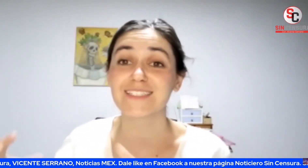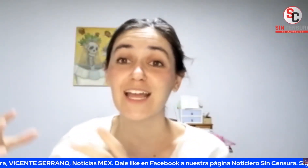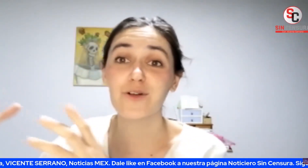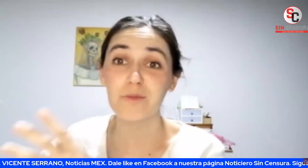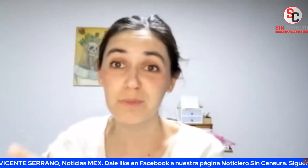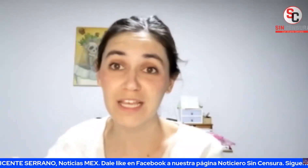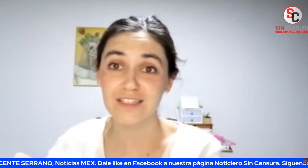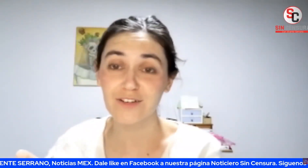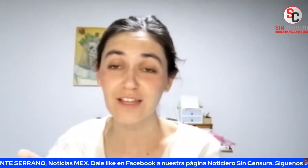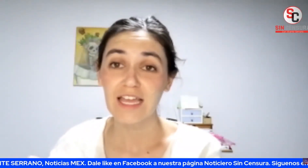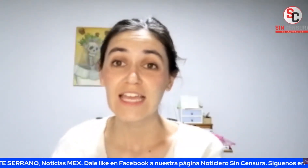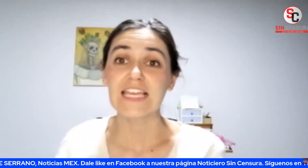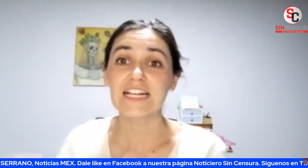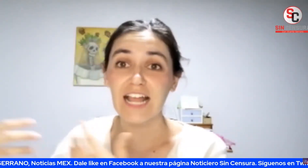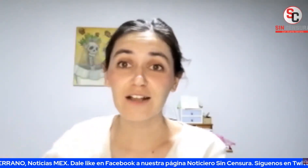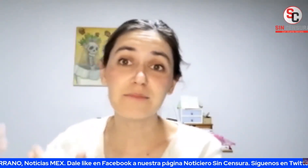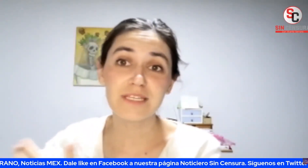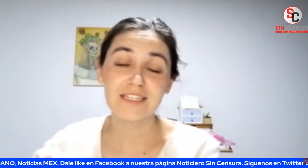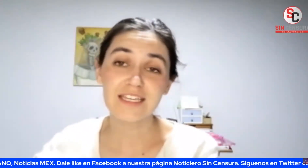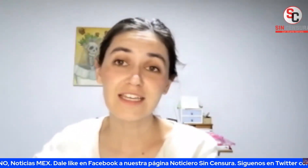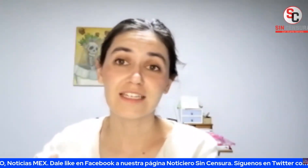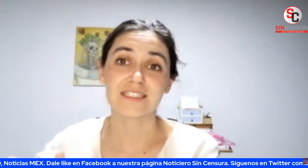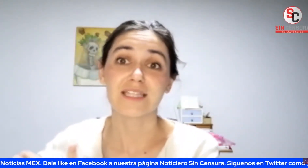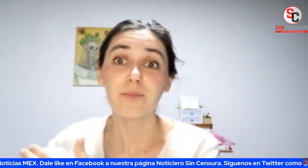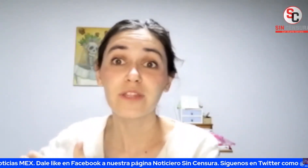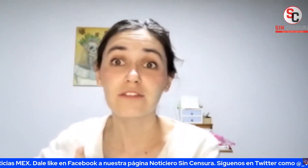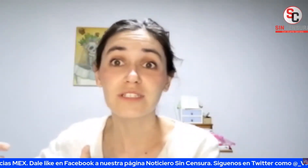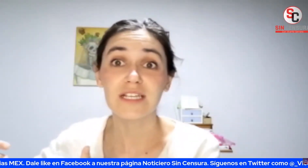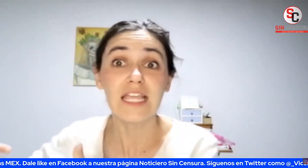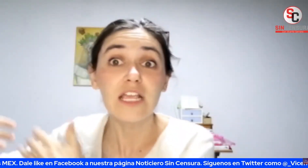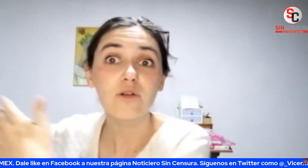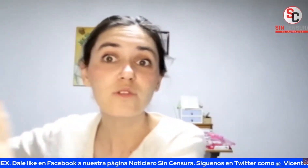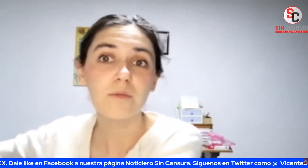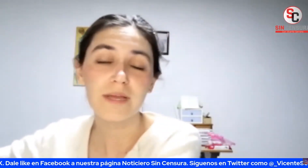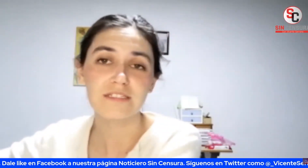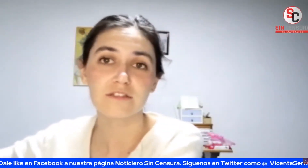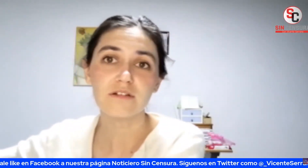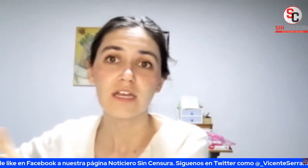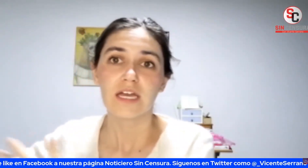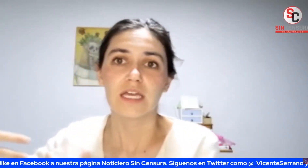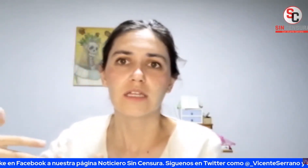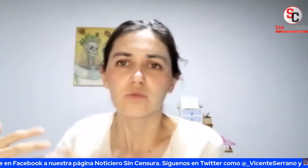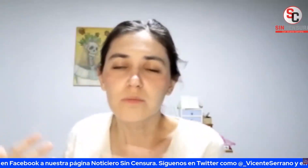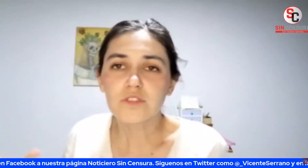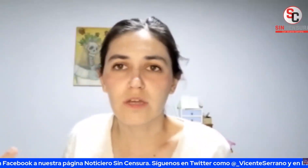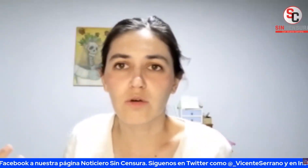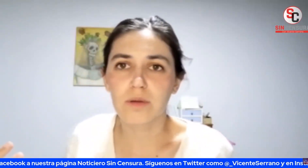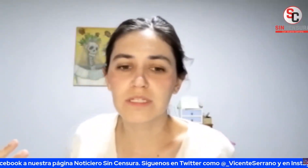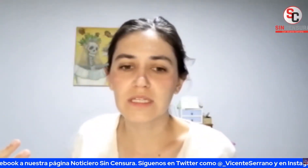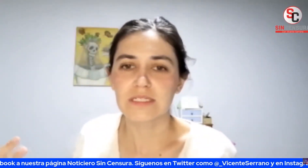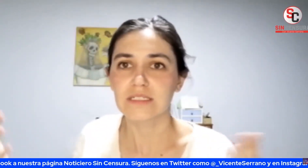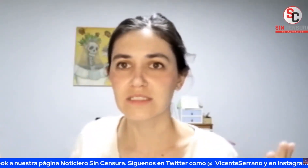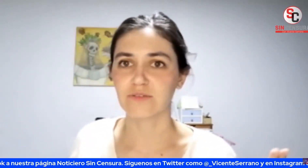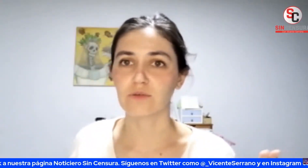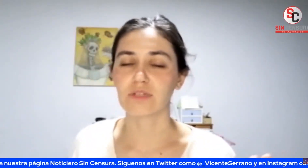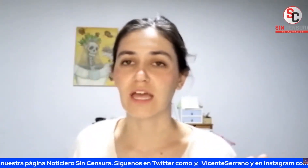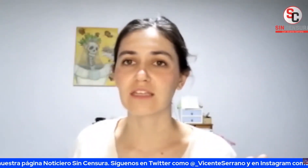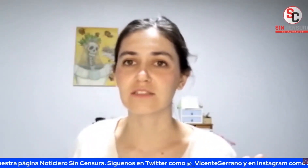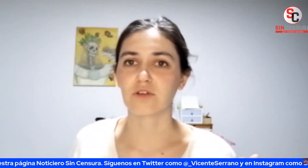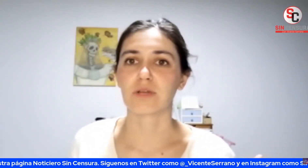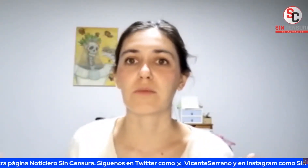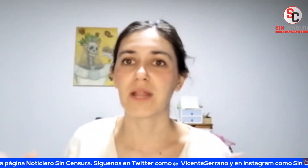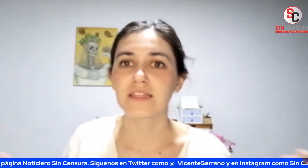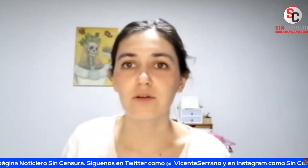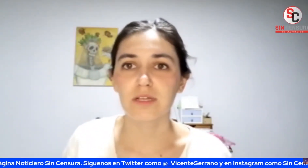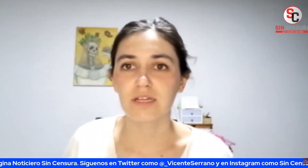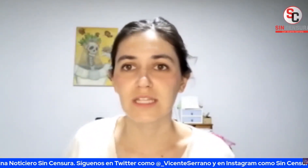campaña se están cumpliendo y realmente se está pudiendo hacer incluso más, ¿no? Tuvimos obviamente ciertas